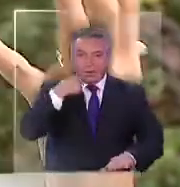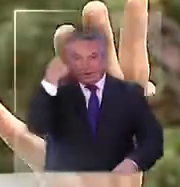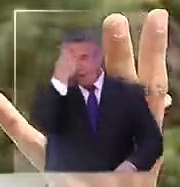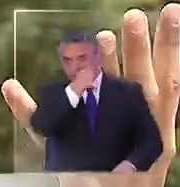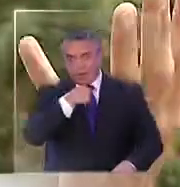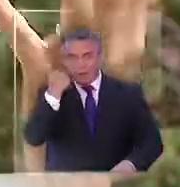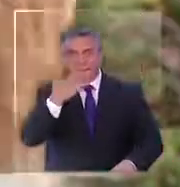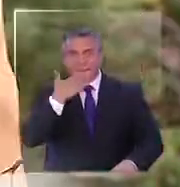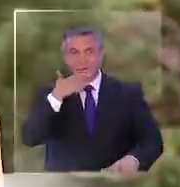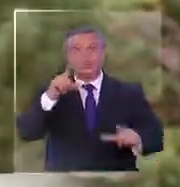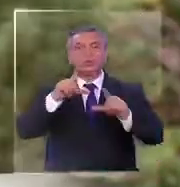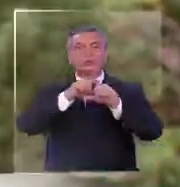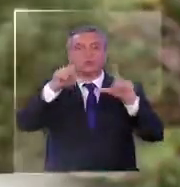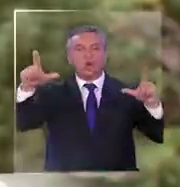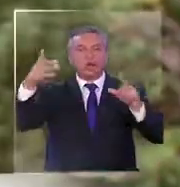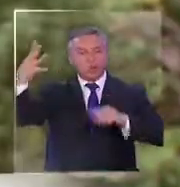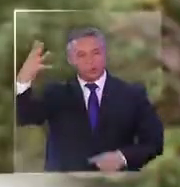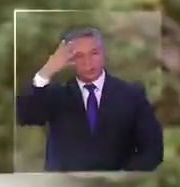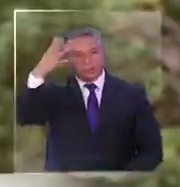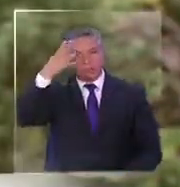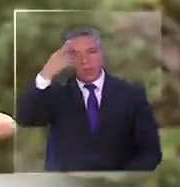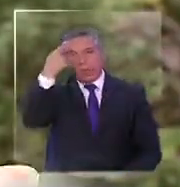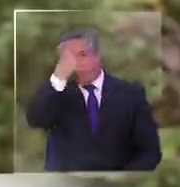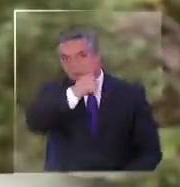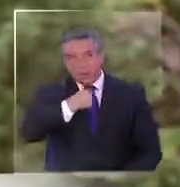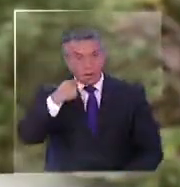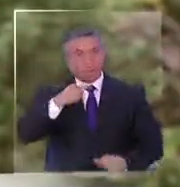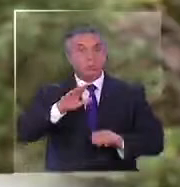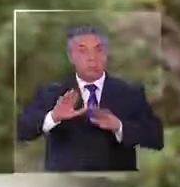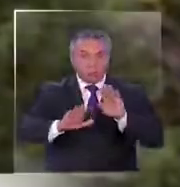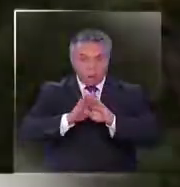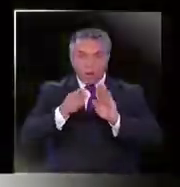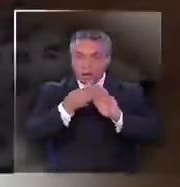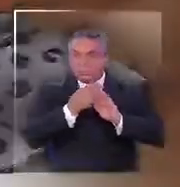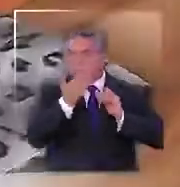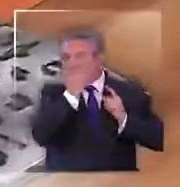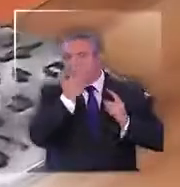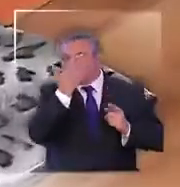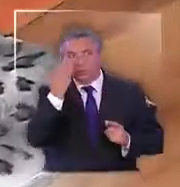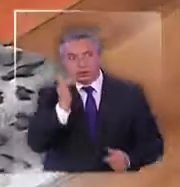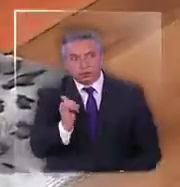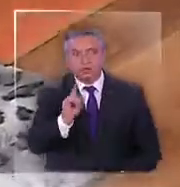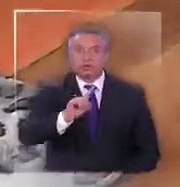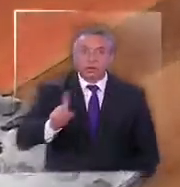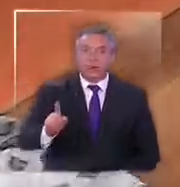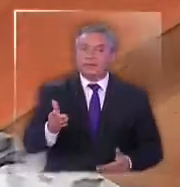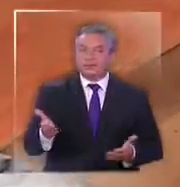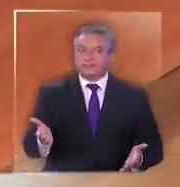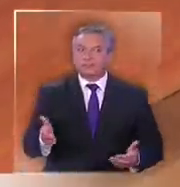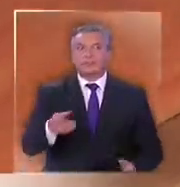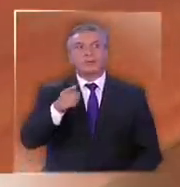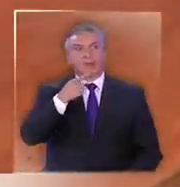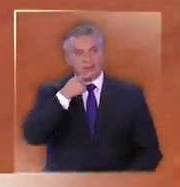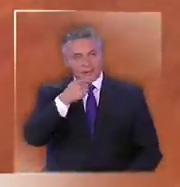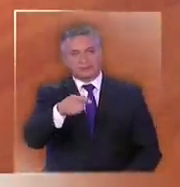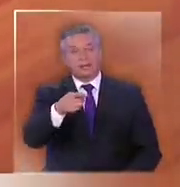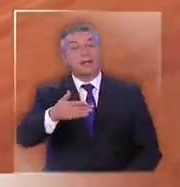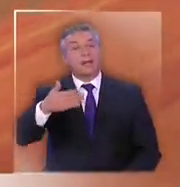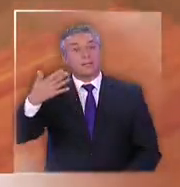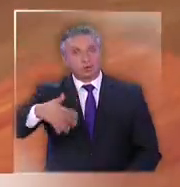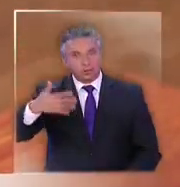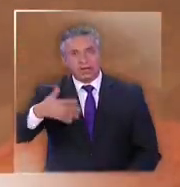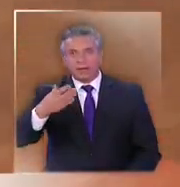en cuánto sol ha estado expuesto, cuánto sol en tu cara, si te has cuidado con un protector solar o no. Sin descuidar ni desconocer la importancia de la alimentación